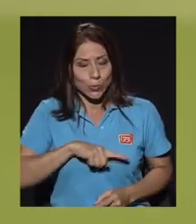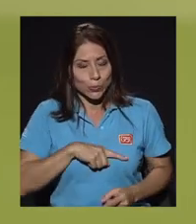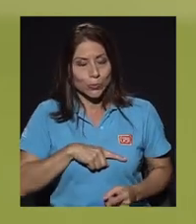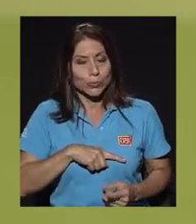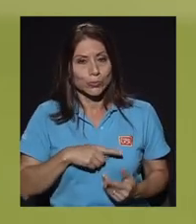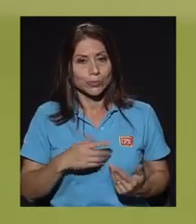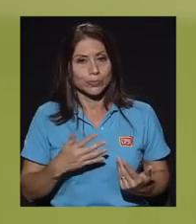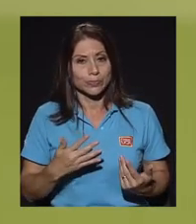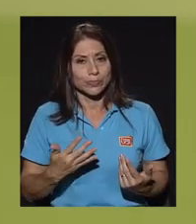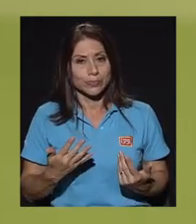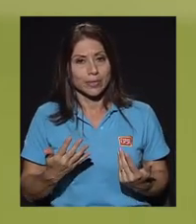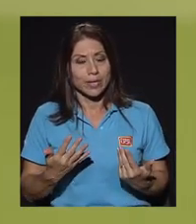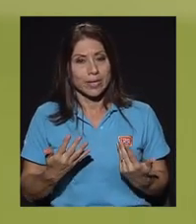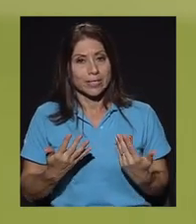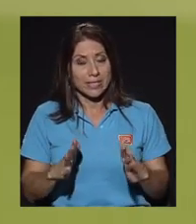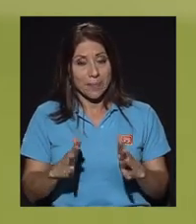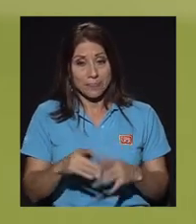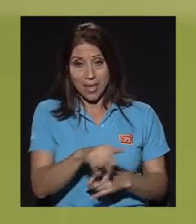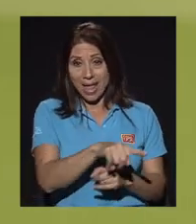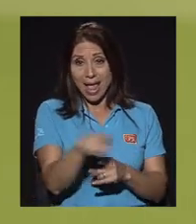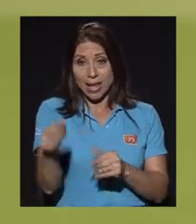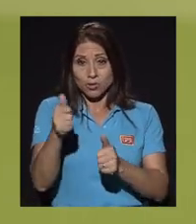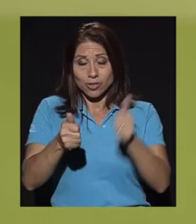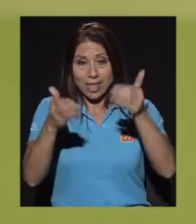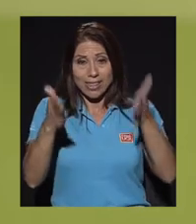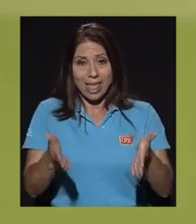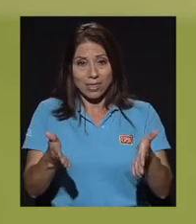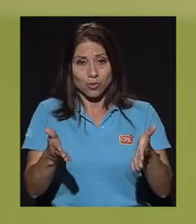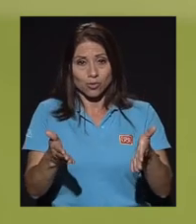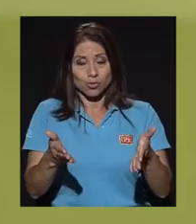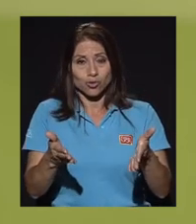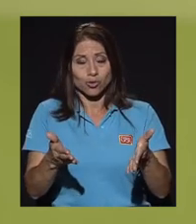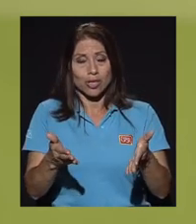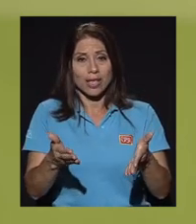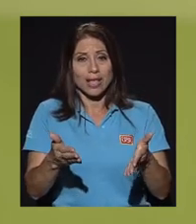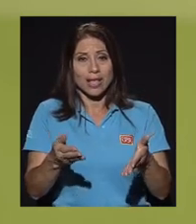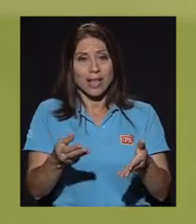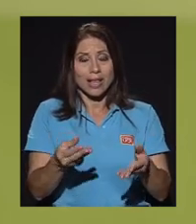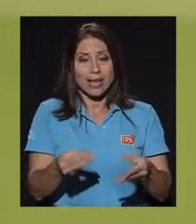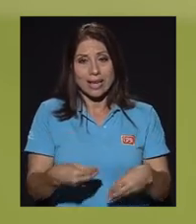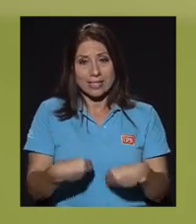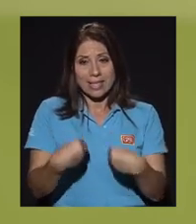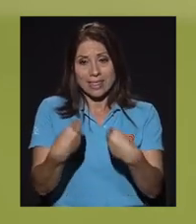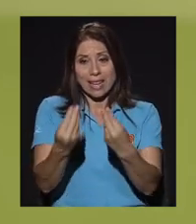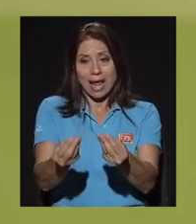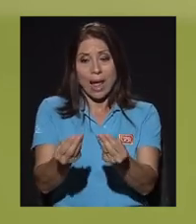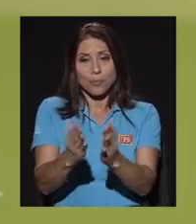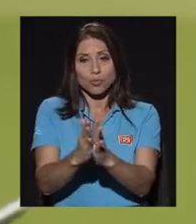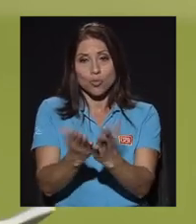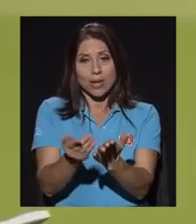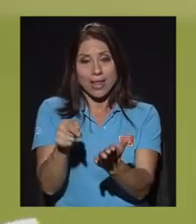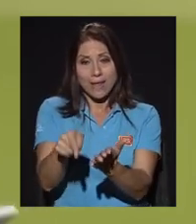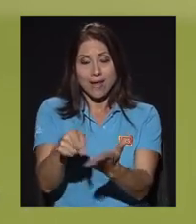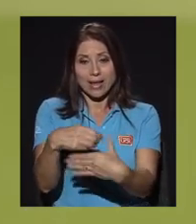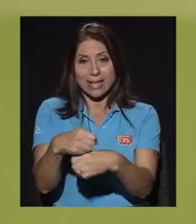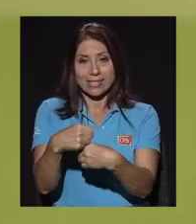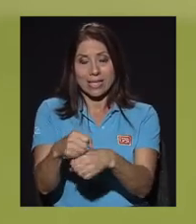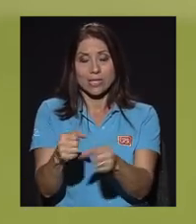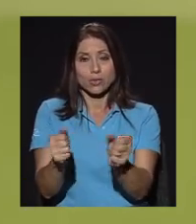entregado a los candidatos un texto que se hizo en colaboración con el